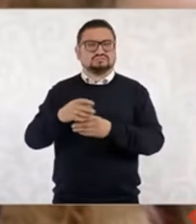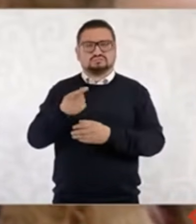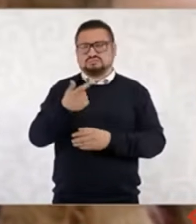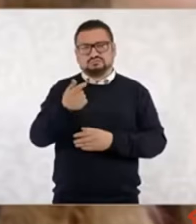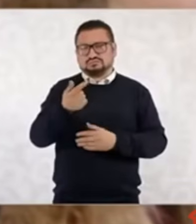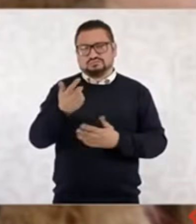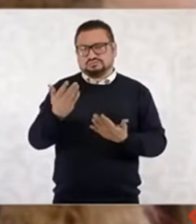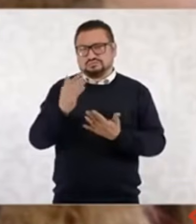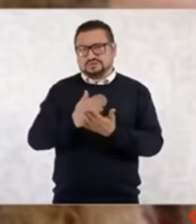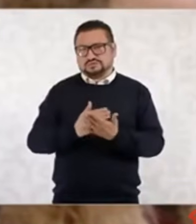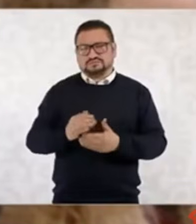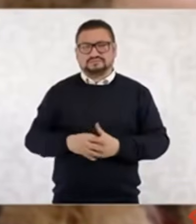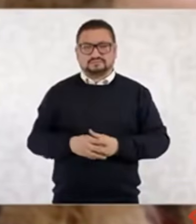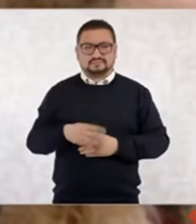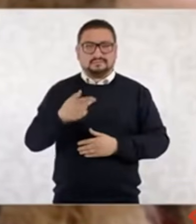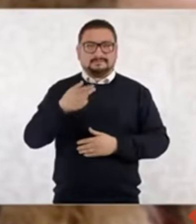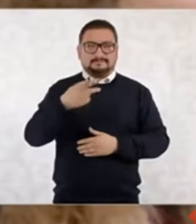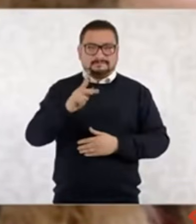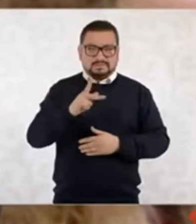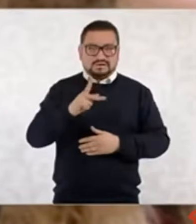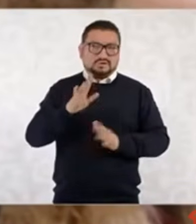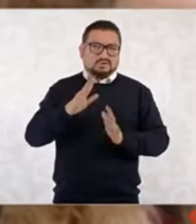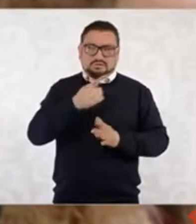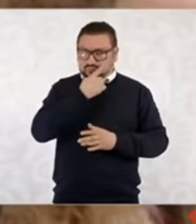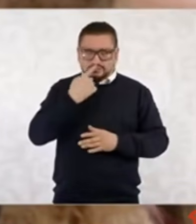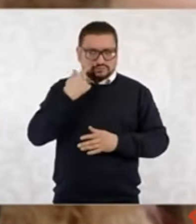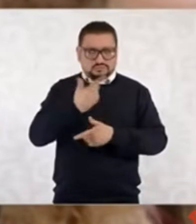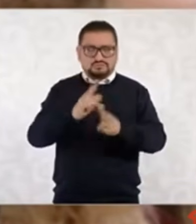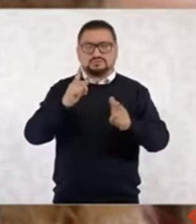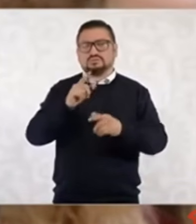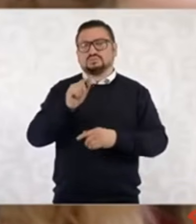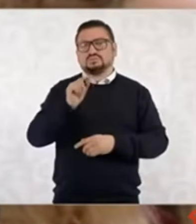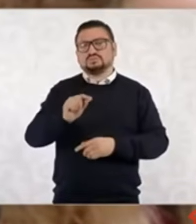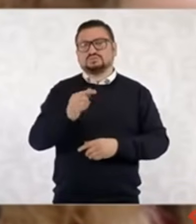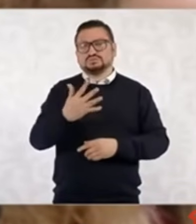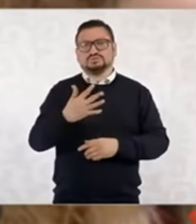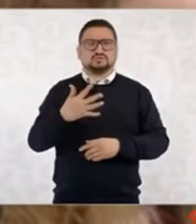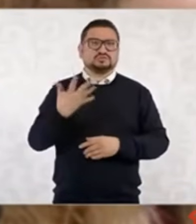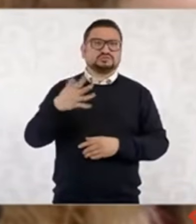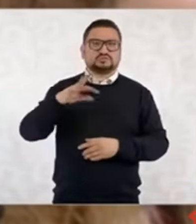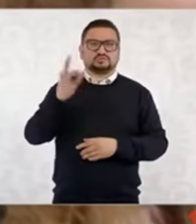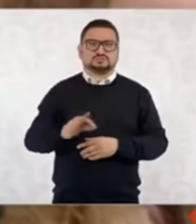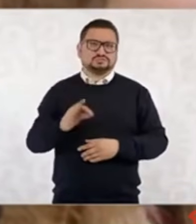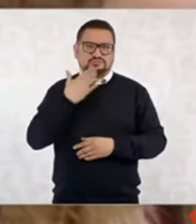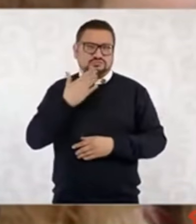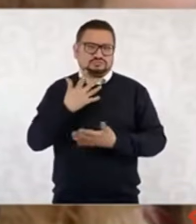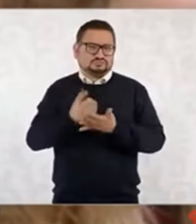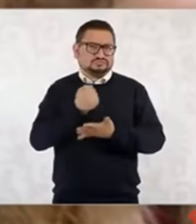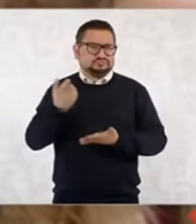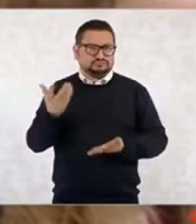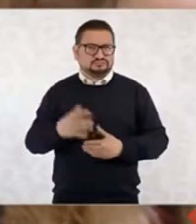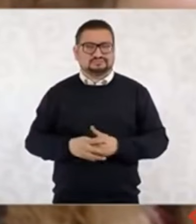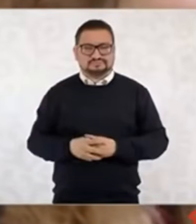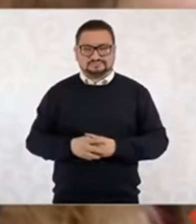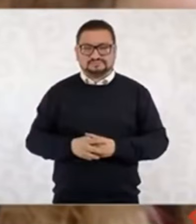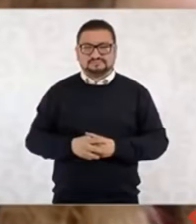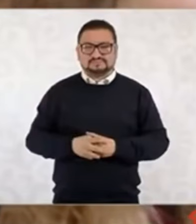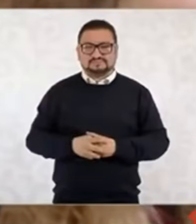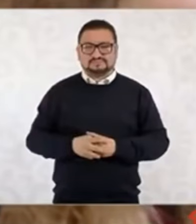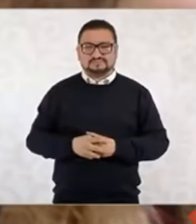bajo. Pero en democracia se gana con 0.5 o con 5% de la votación.